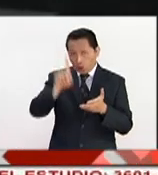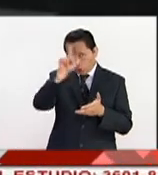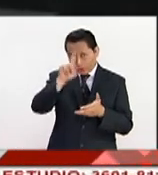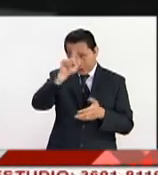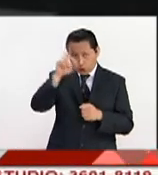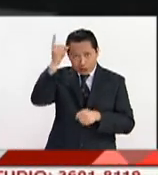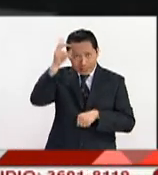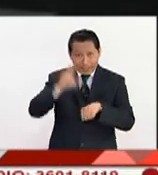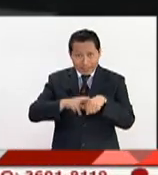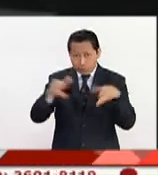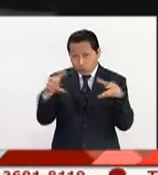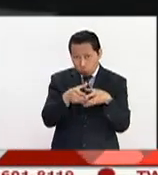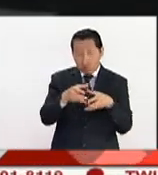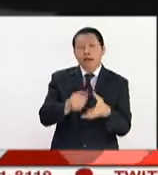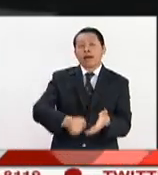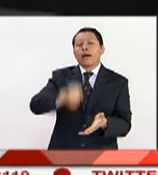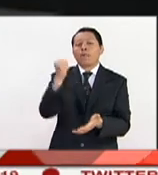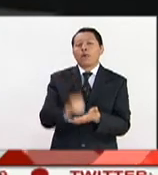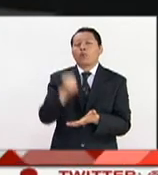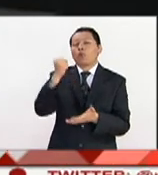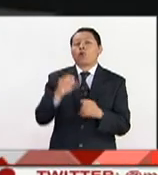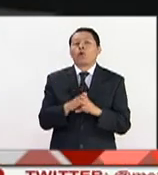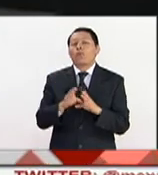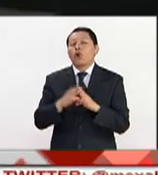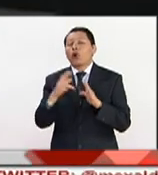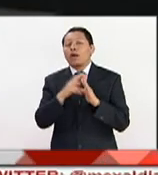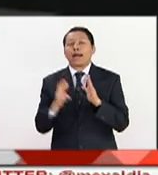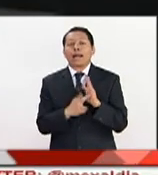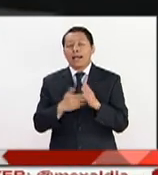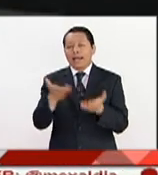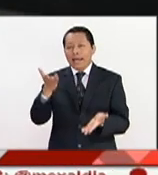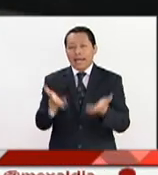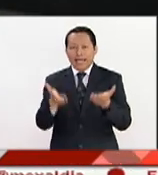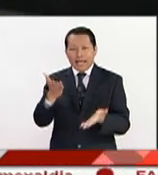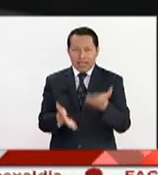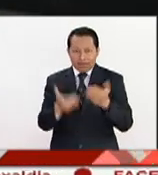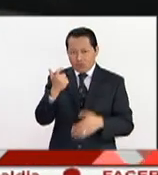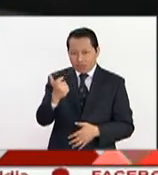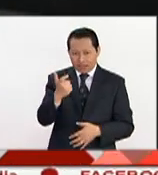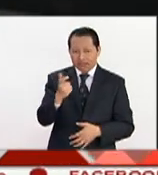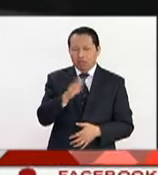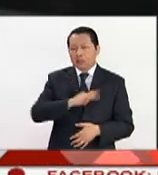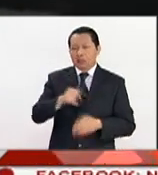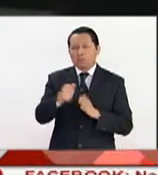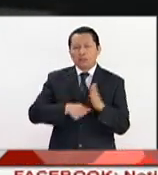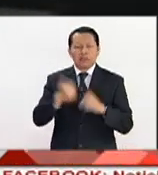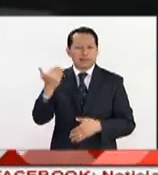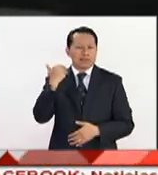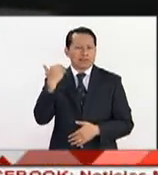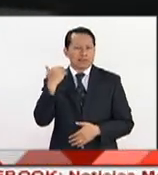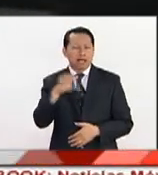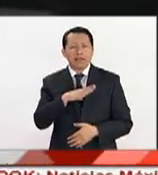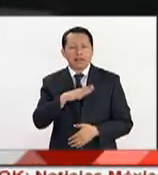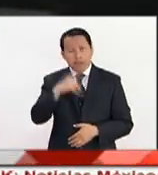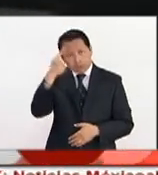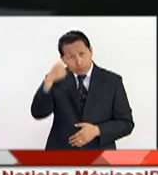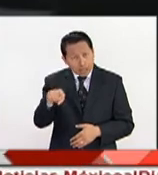Directivo se aprobó una regla de equilibrio financiero hace un par de meses